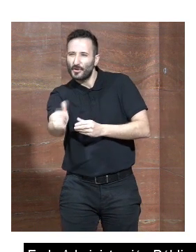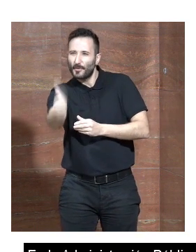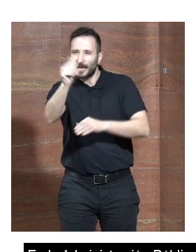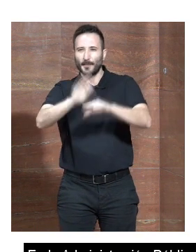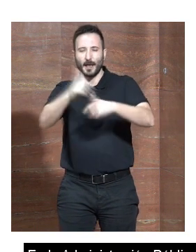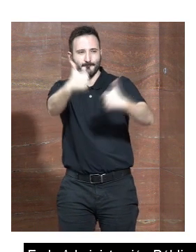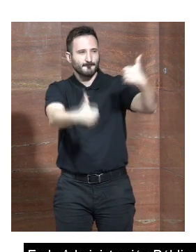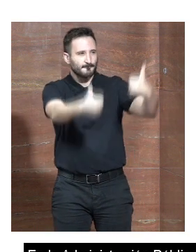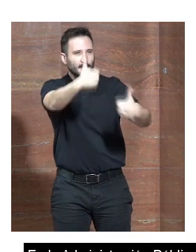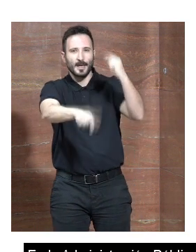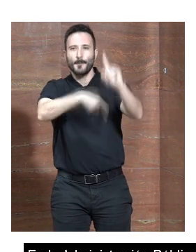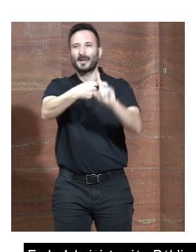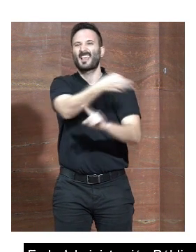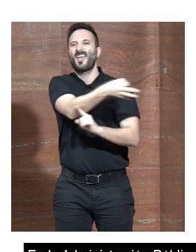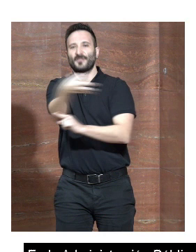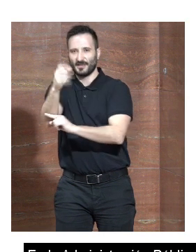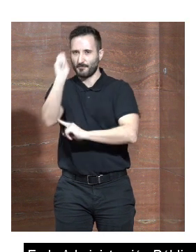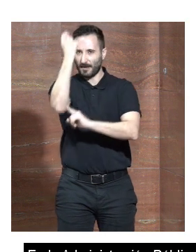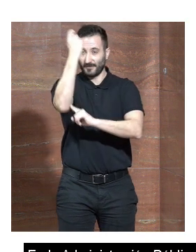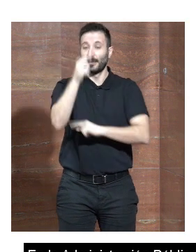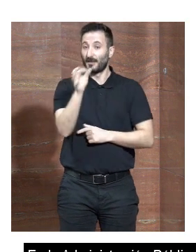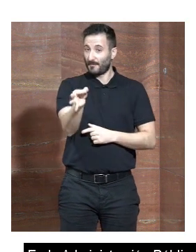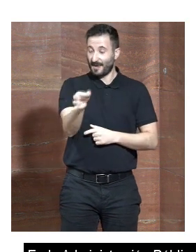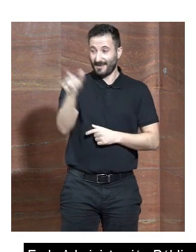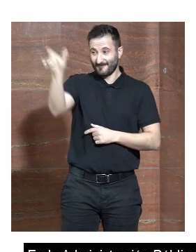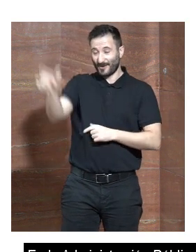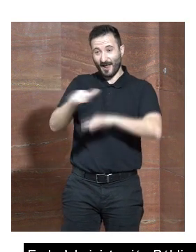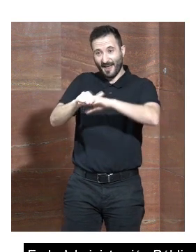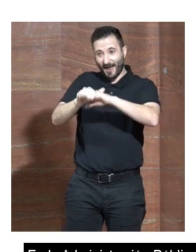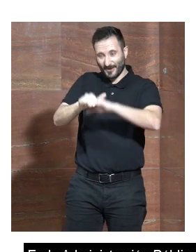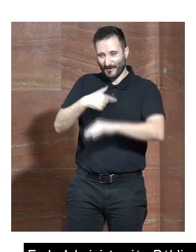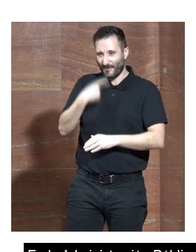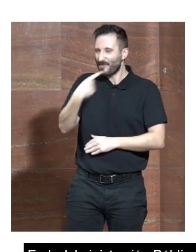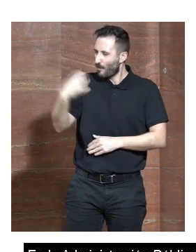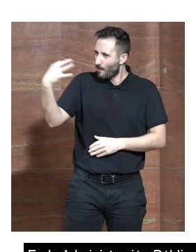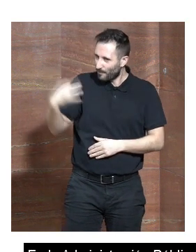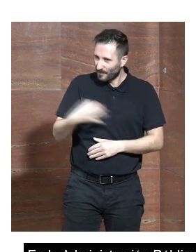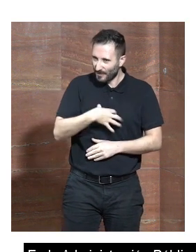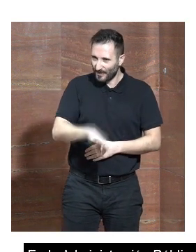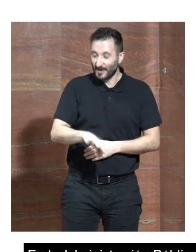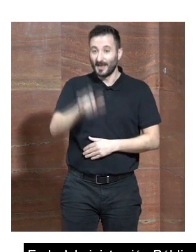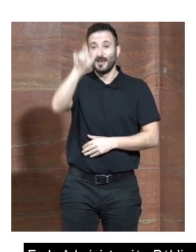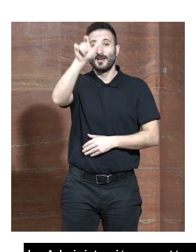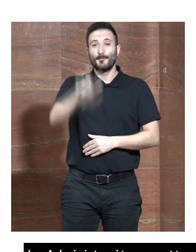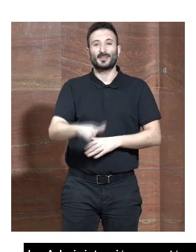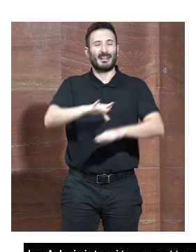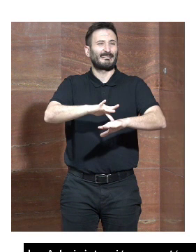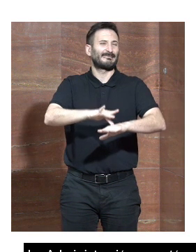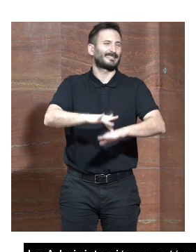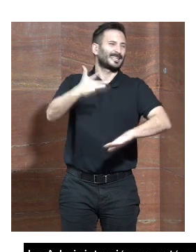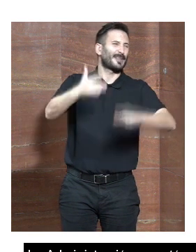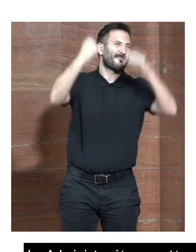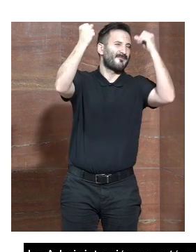más eficientes. Y esto, aparte de que es muy amigo, pero lo puedo decir una persona con una sensibilidad